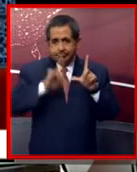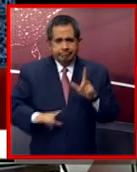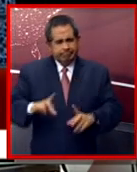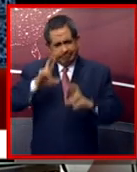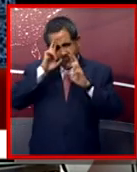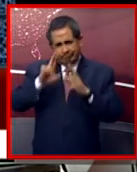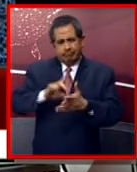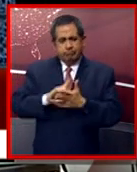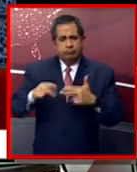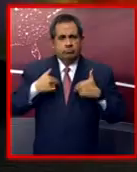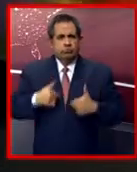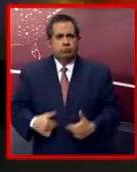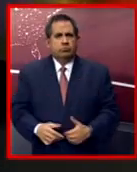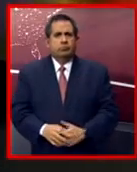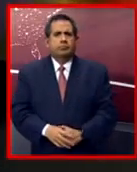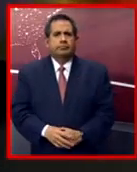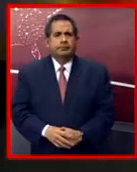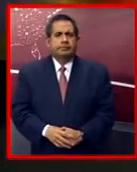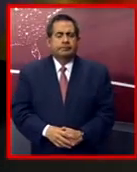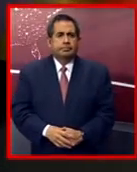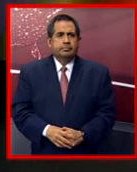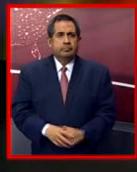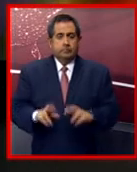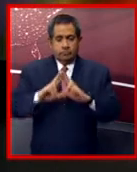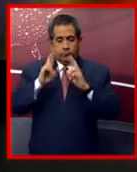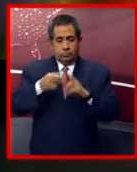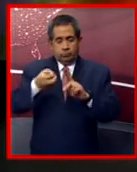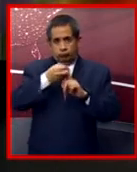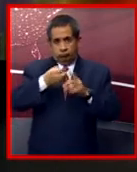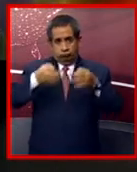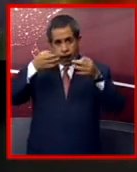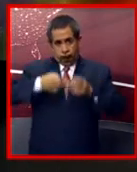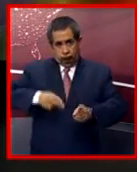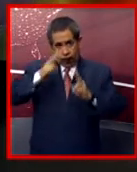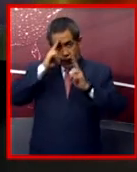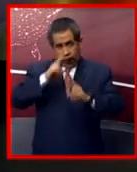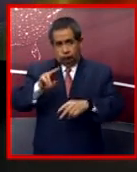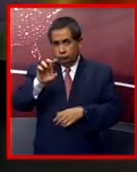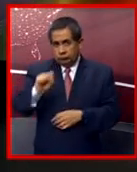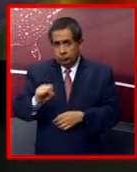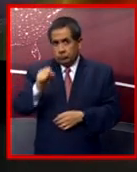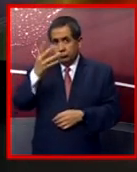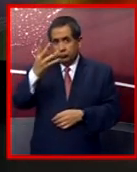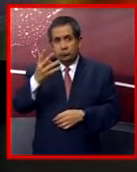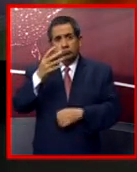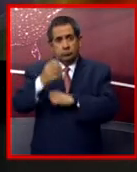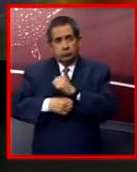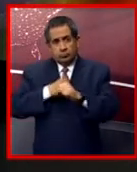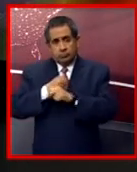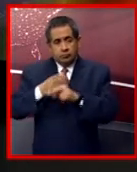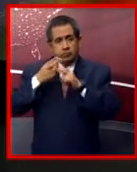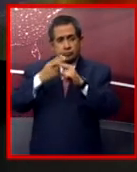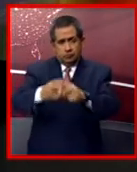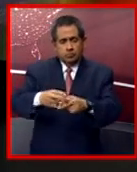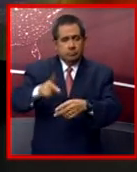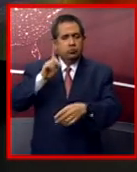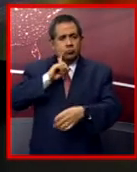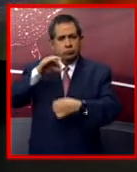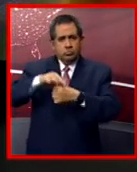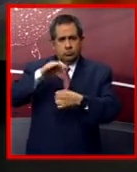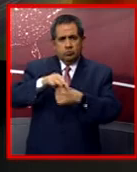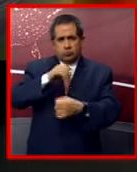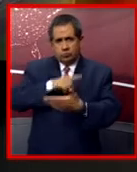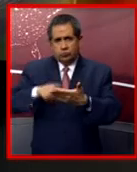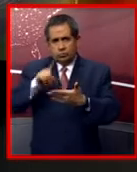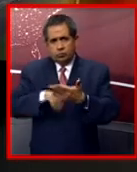querido México. La sesión solemne para conmemorar el 64 aniversario del sufragio femenino en México concluyó